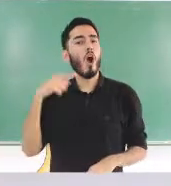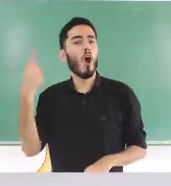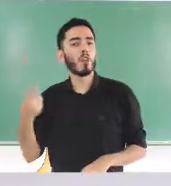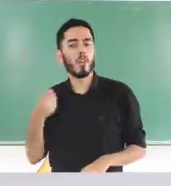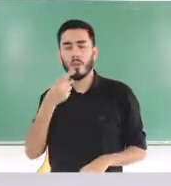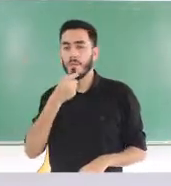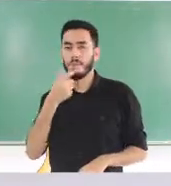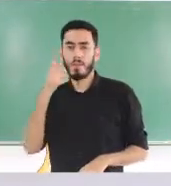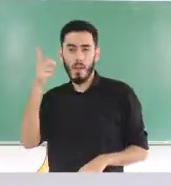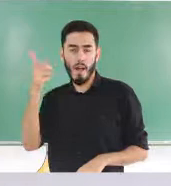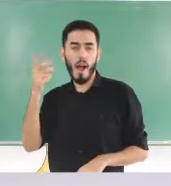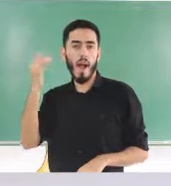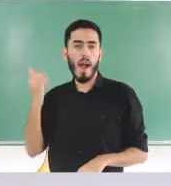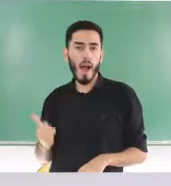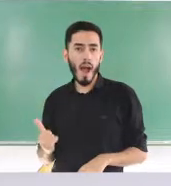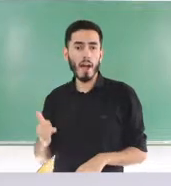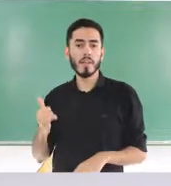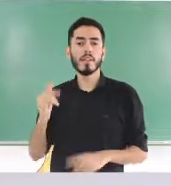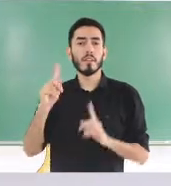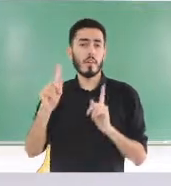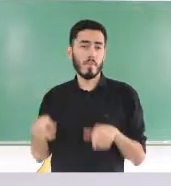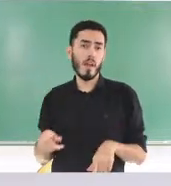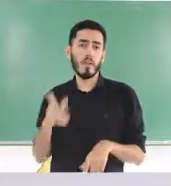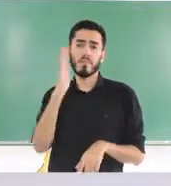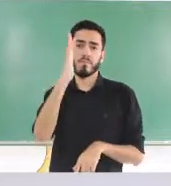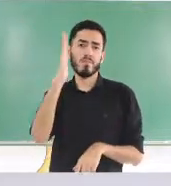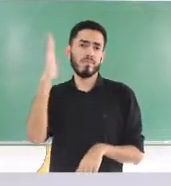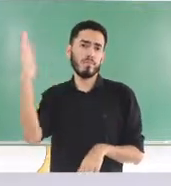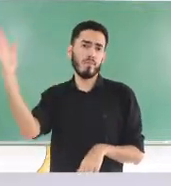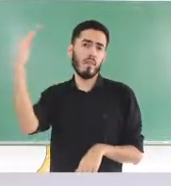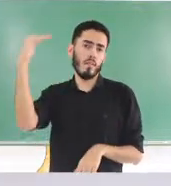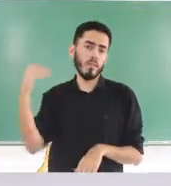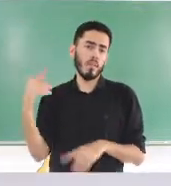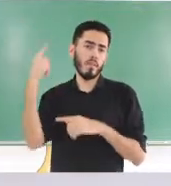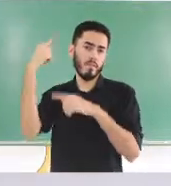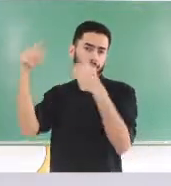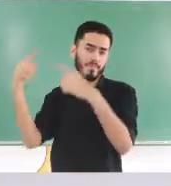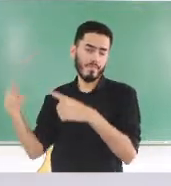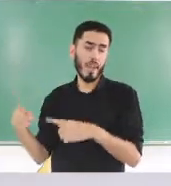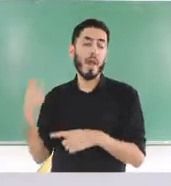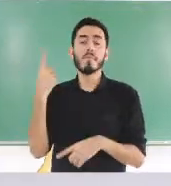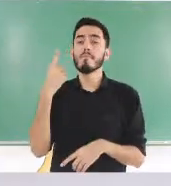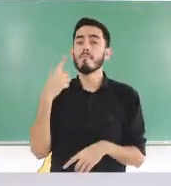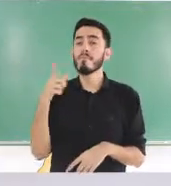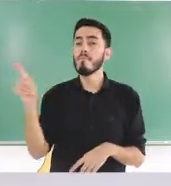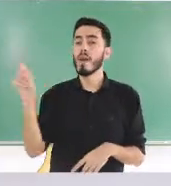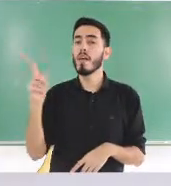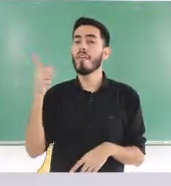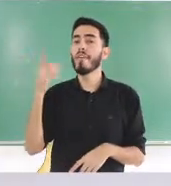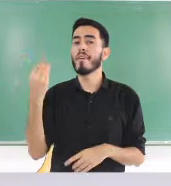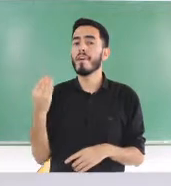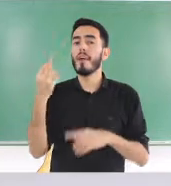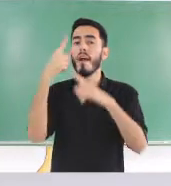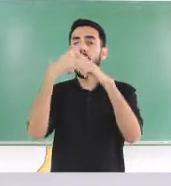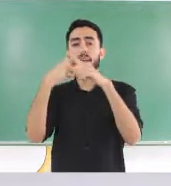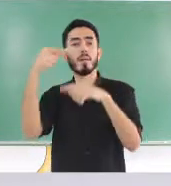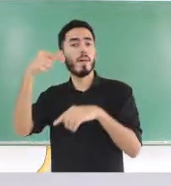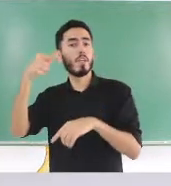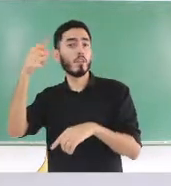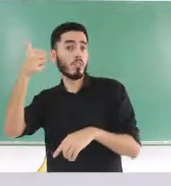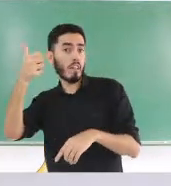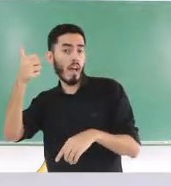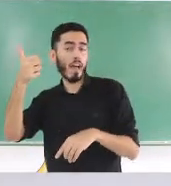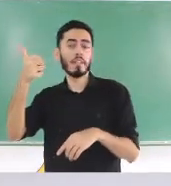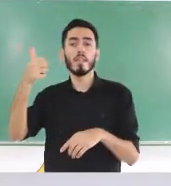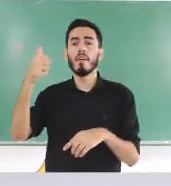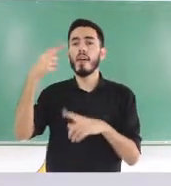fíjense, diferentes segmentos nuevamente. Pero esta vez aparecen X menos 6, X menos